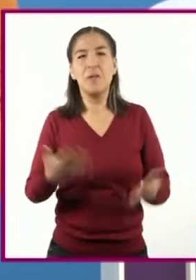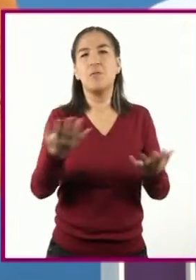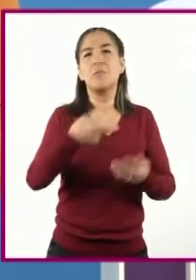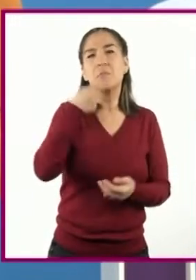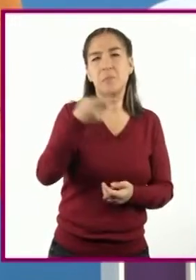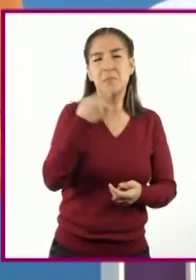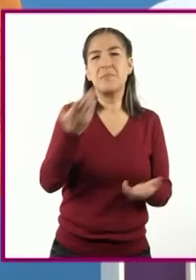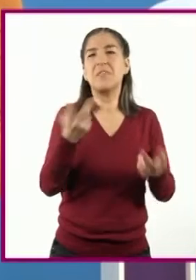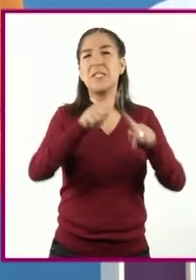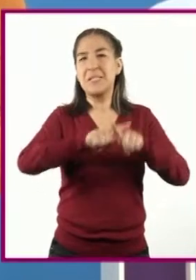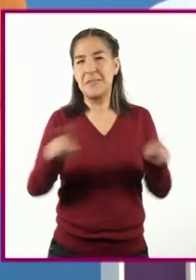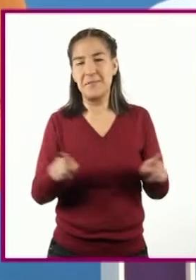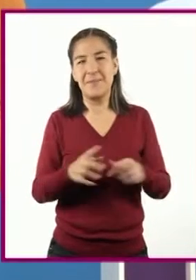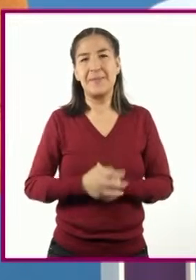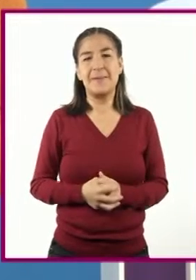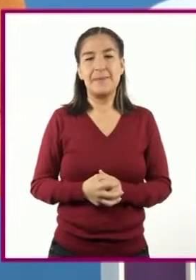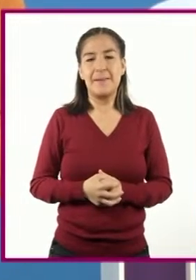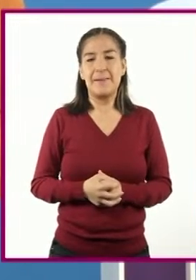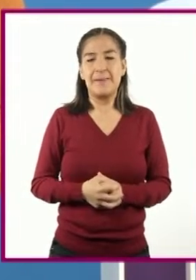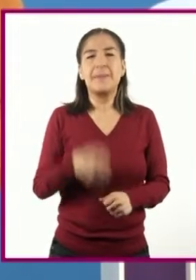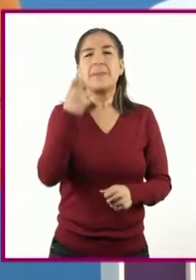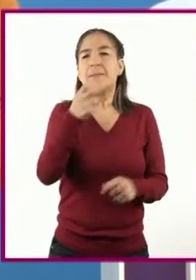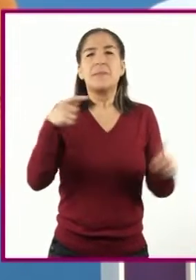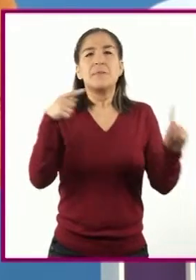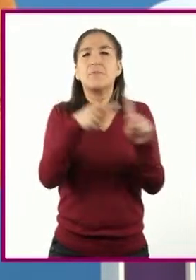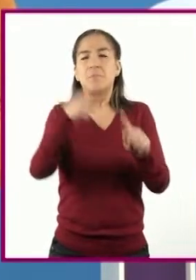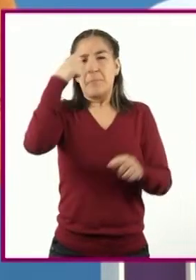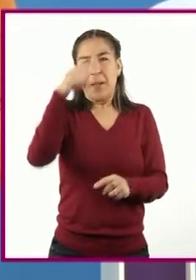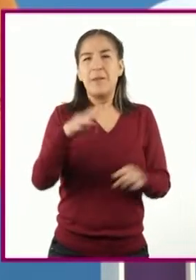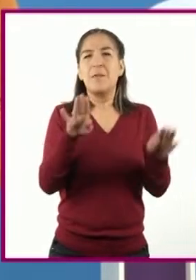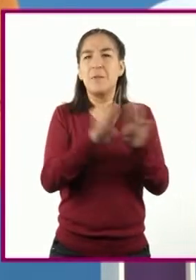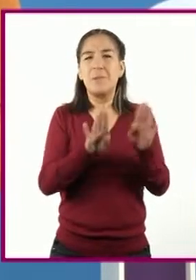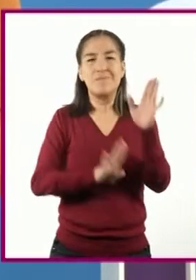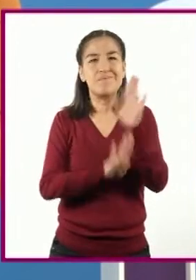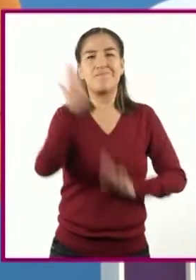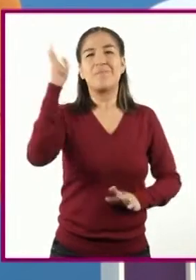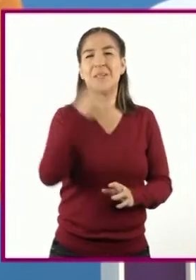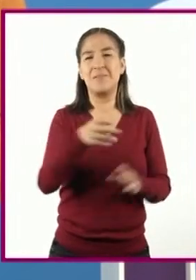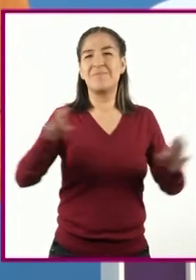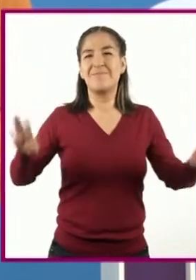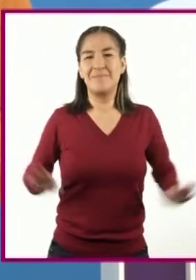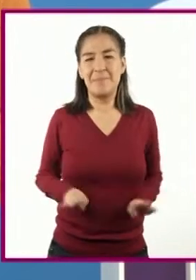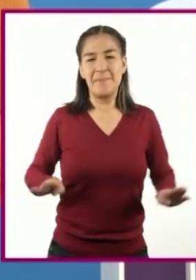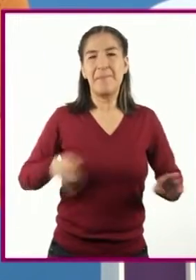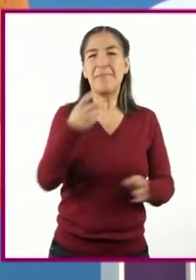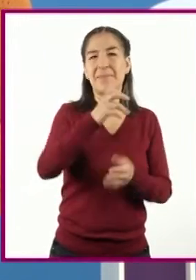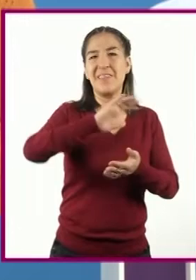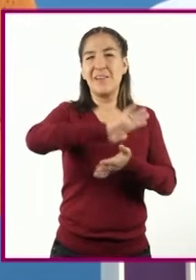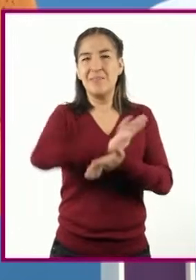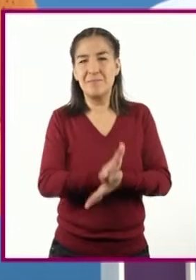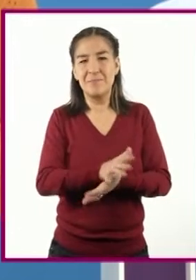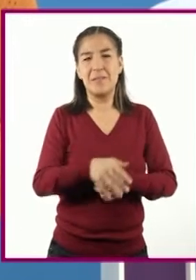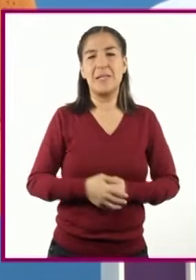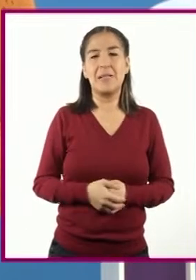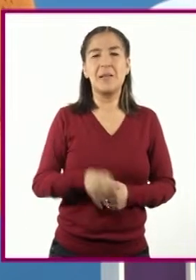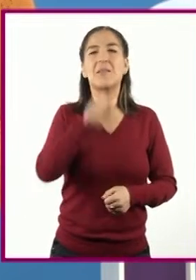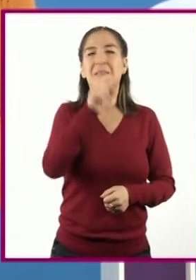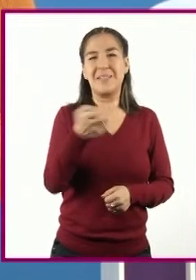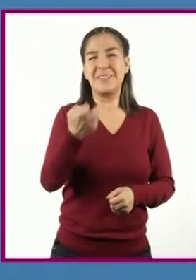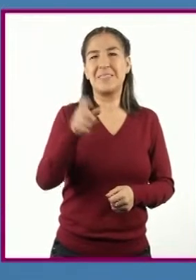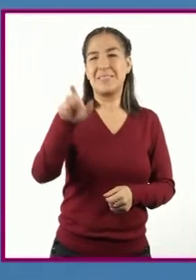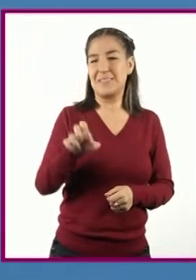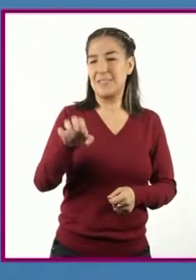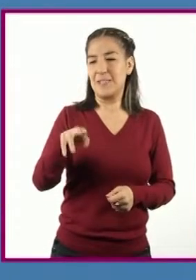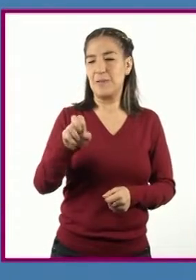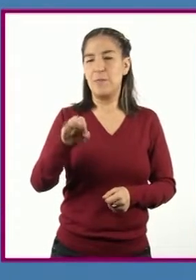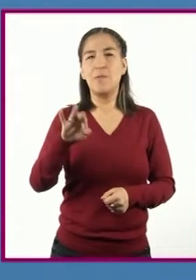hablar diferente. Y la clave para superar actitudes como la discriminación y la xenofobia